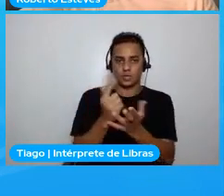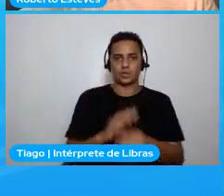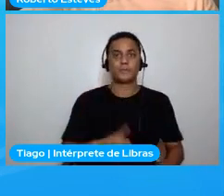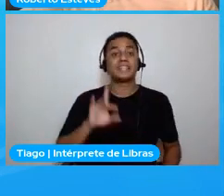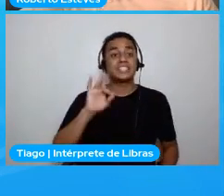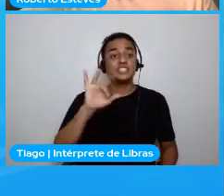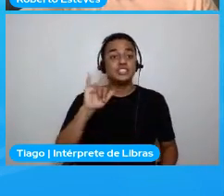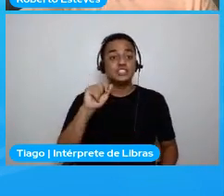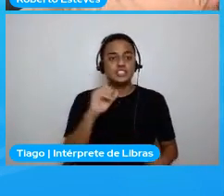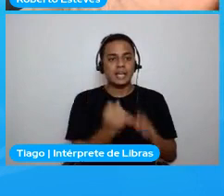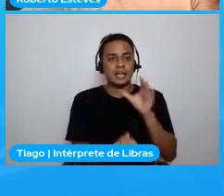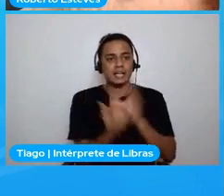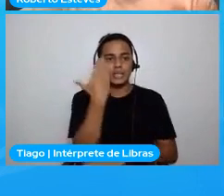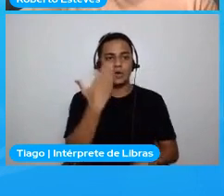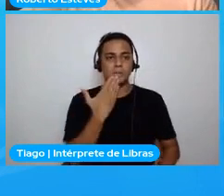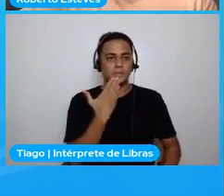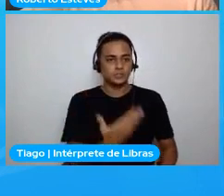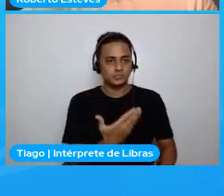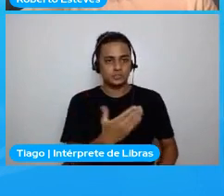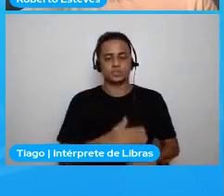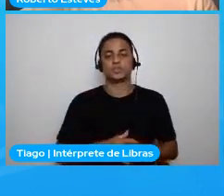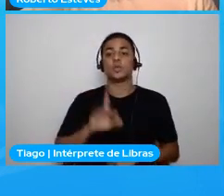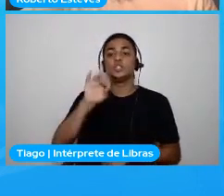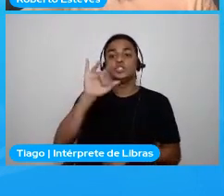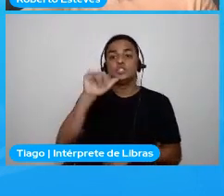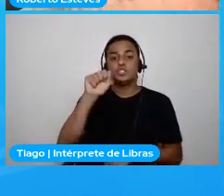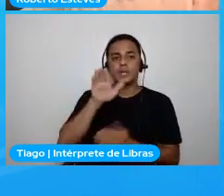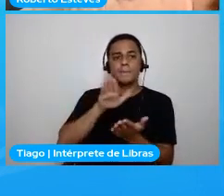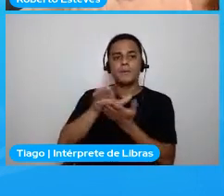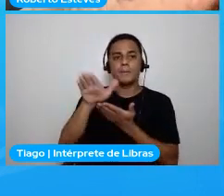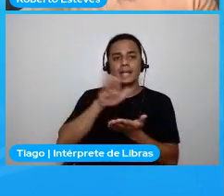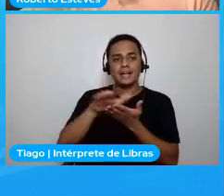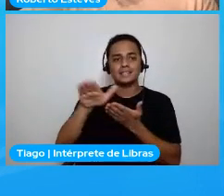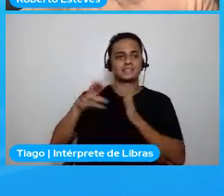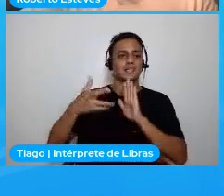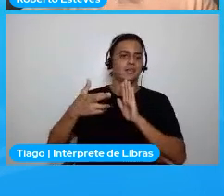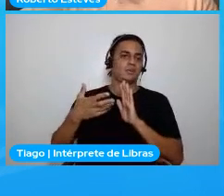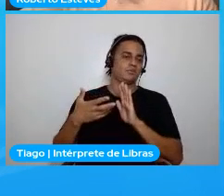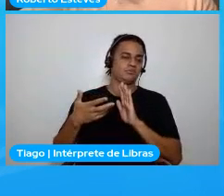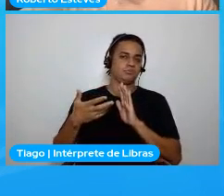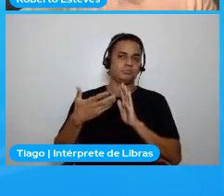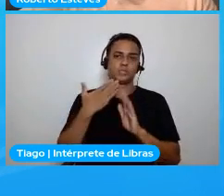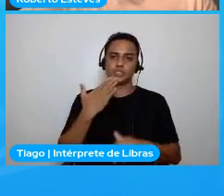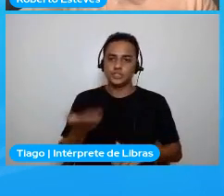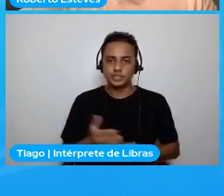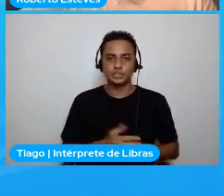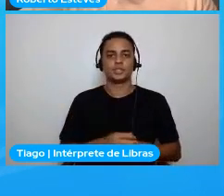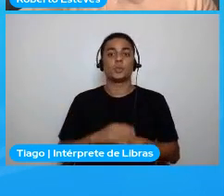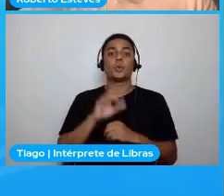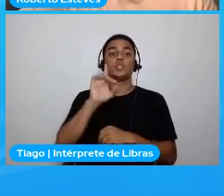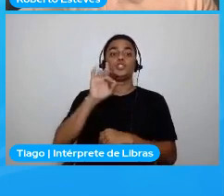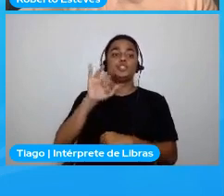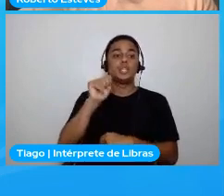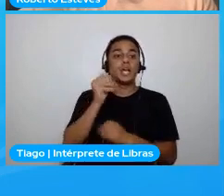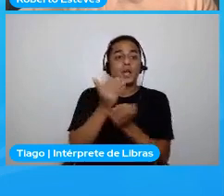creación de esta solicitud, la fecha de publicación de la solicitud, la fecha de inicio de contrato.